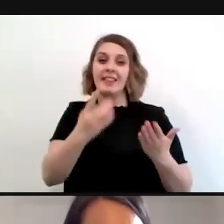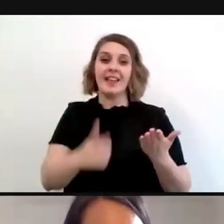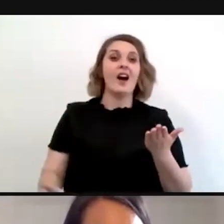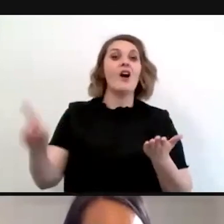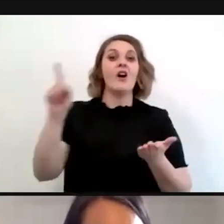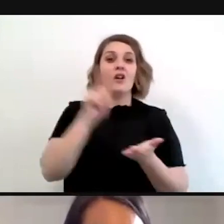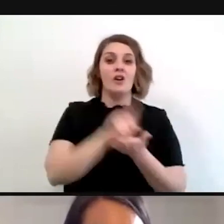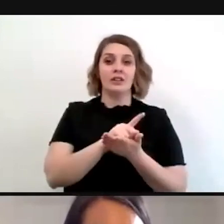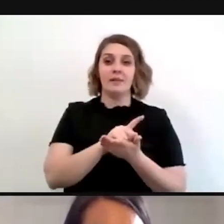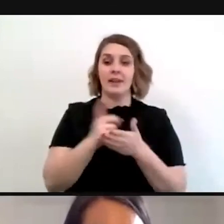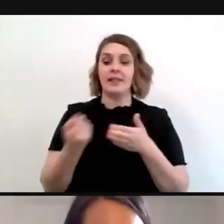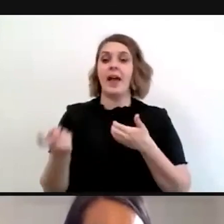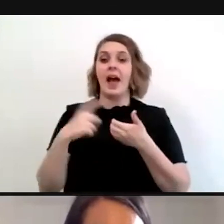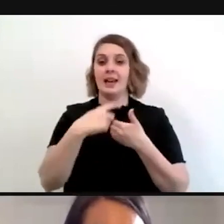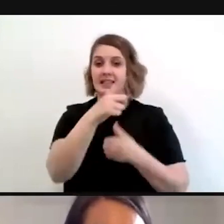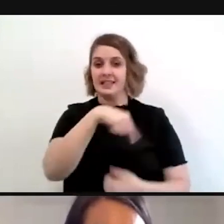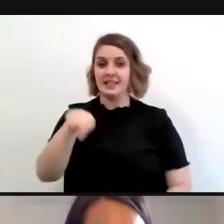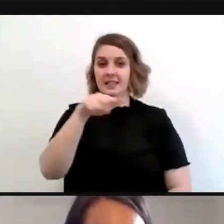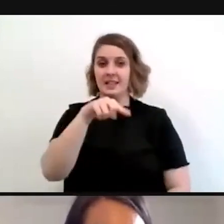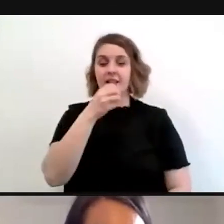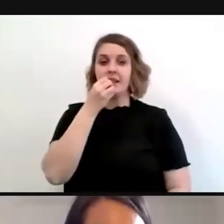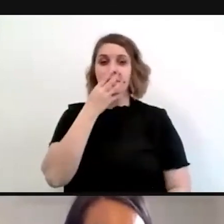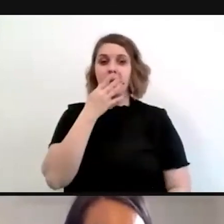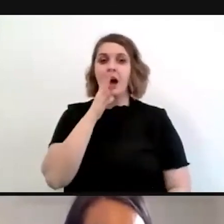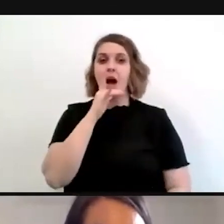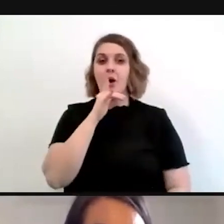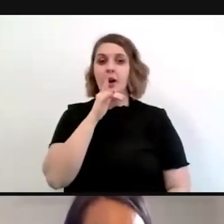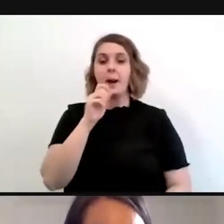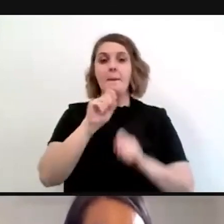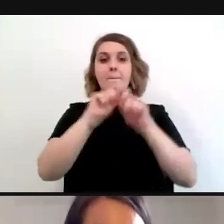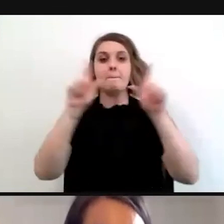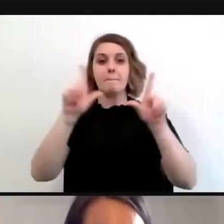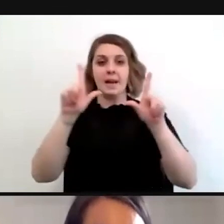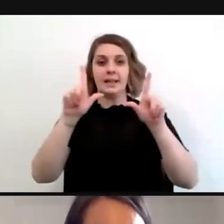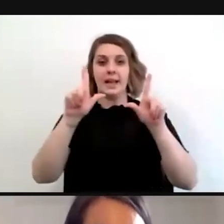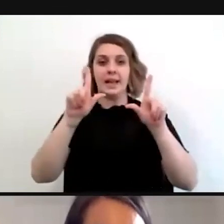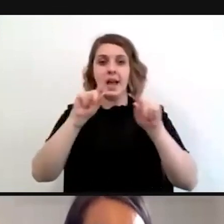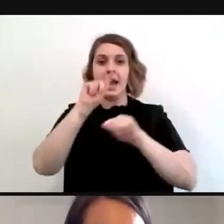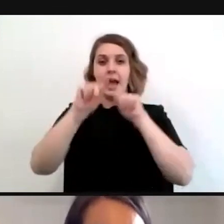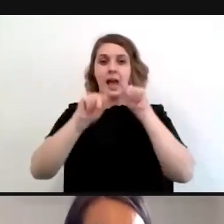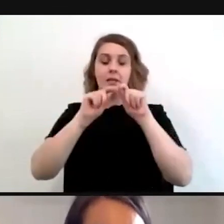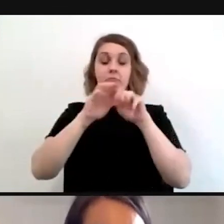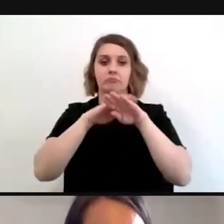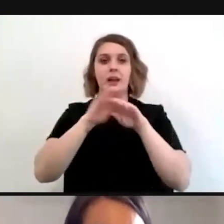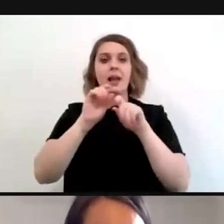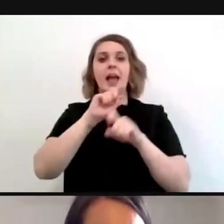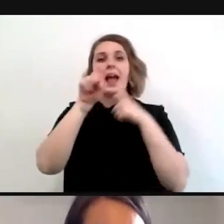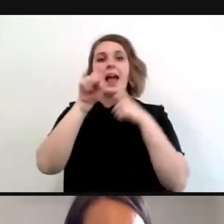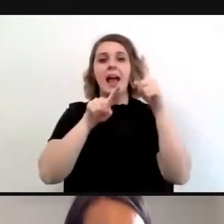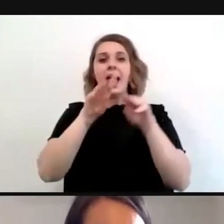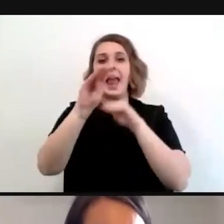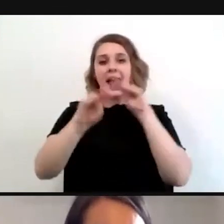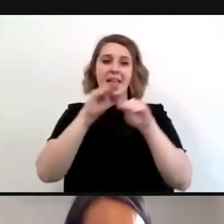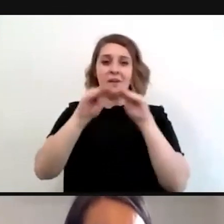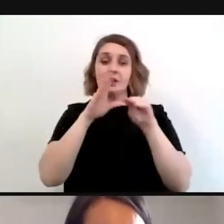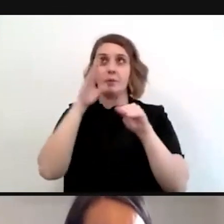podido estar aquí. Vamos a poner una encuesta en pantalla. Siempre lo hacemos porque pensamos que la mejor manera de